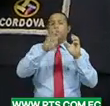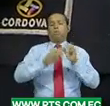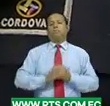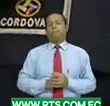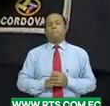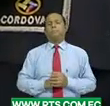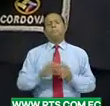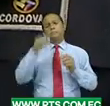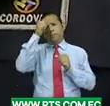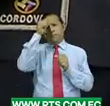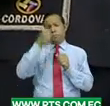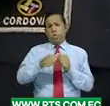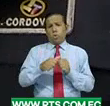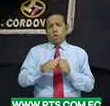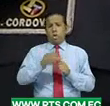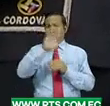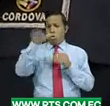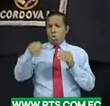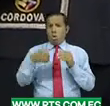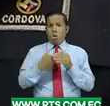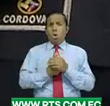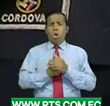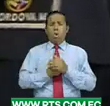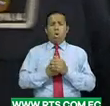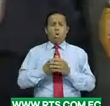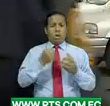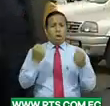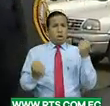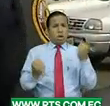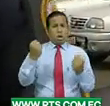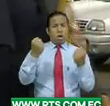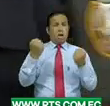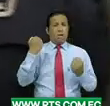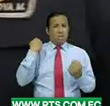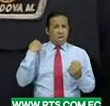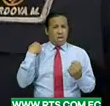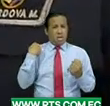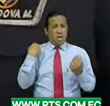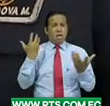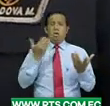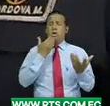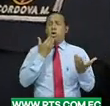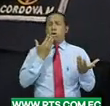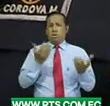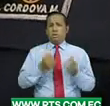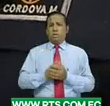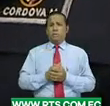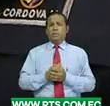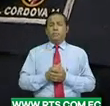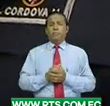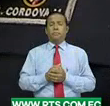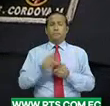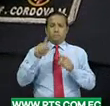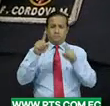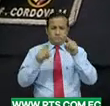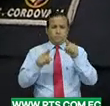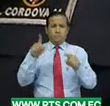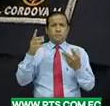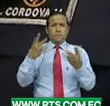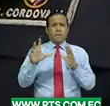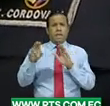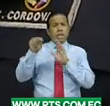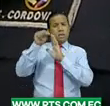los vehículos vienen con el dispositivo de seguridad, sino pues más bien ya esa